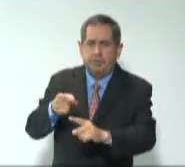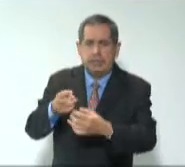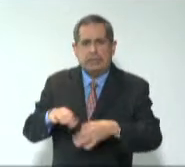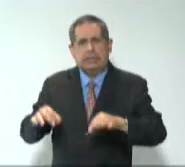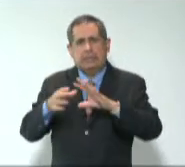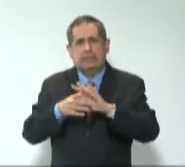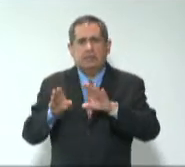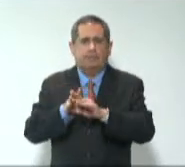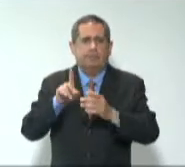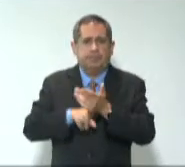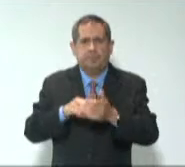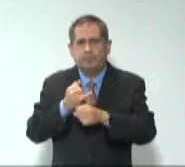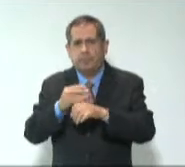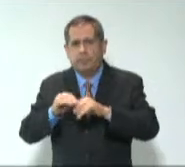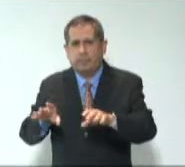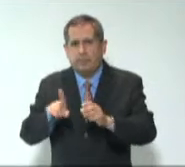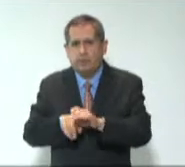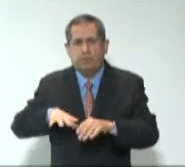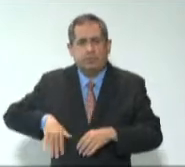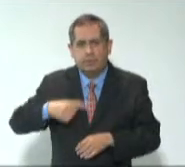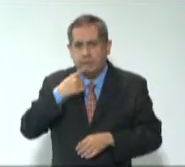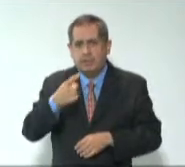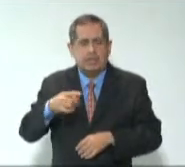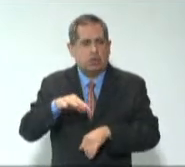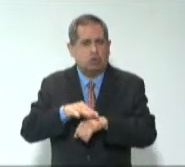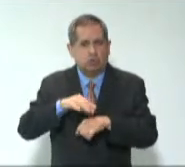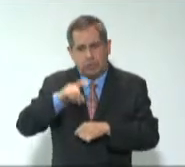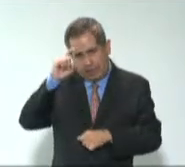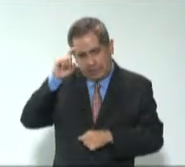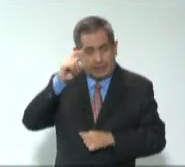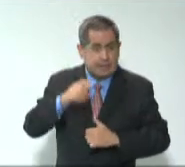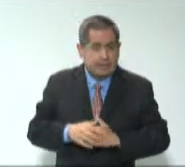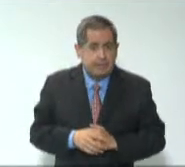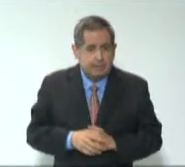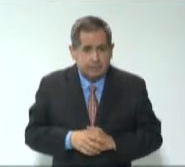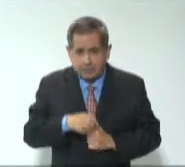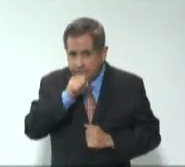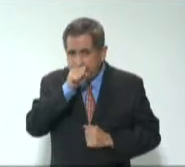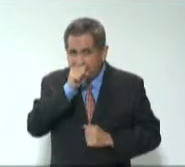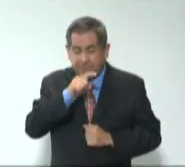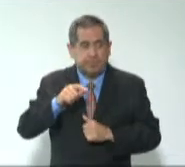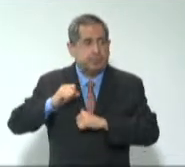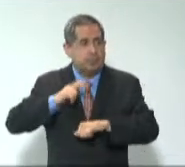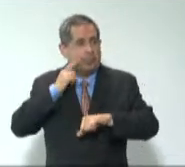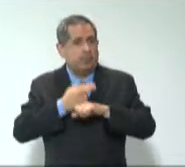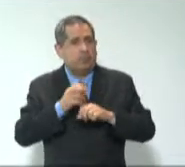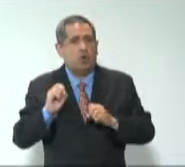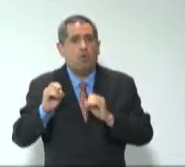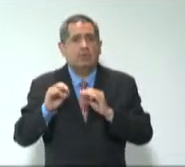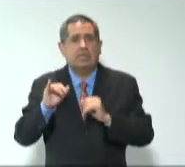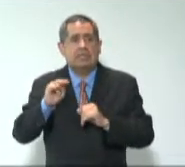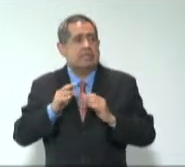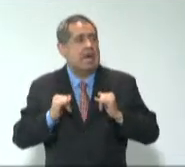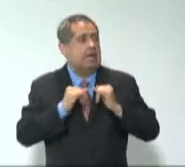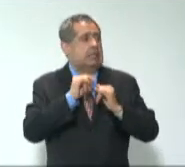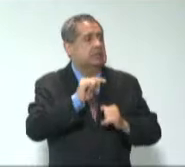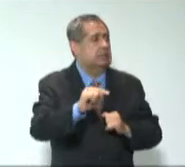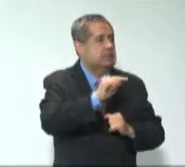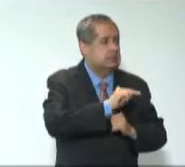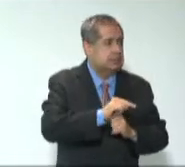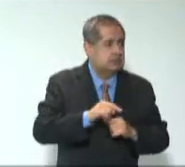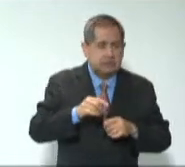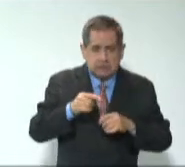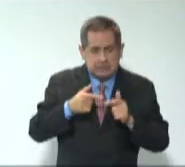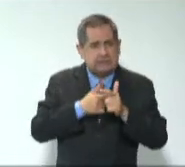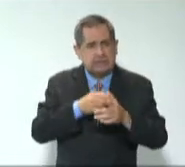a disposición con la información como lo dijo el doctor López gatel y yo creo que a los órganos garantes de transparencia no nos queda más que seguir